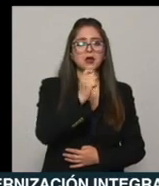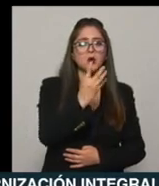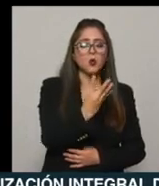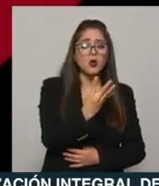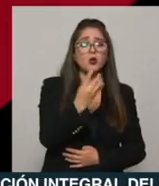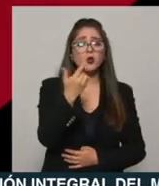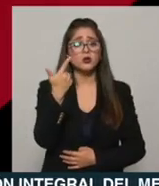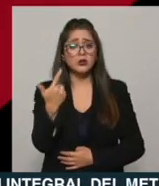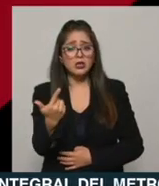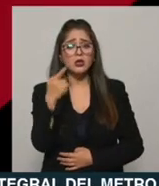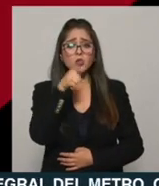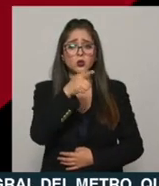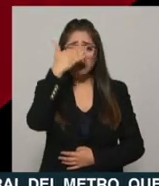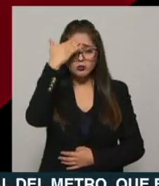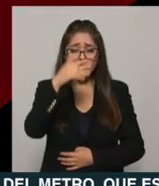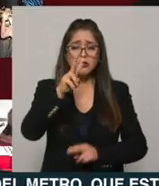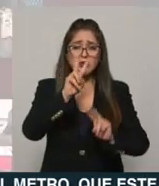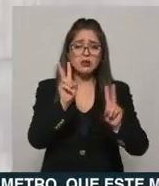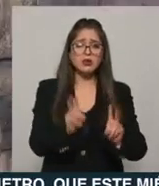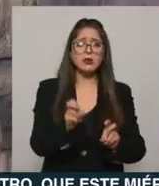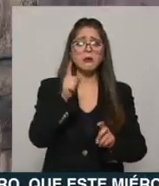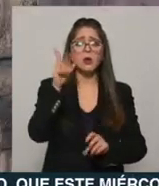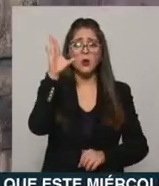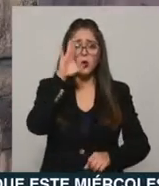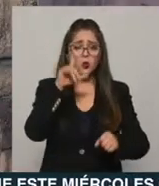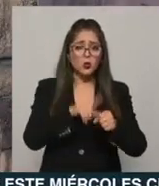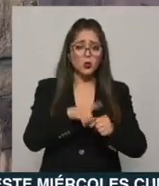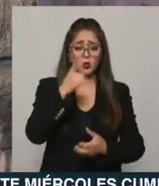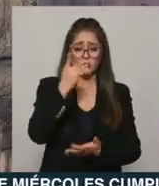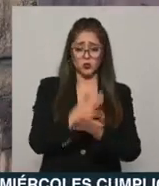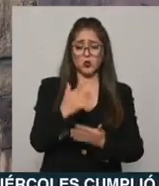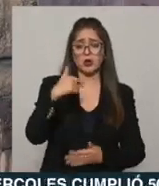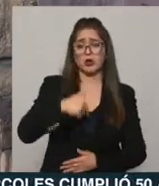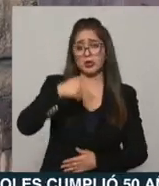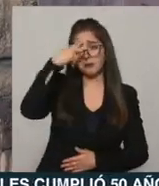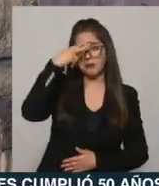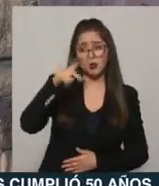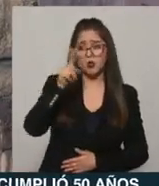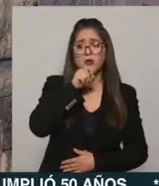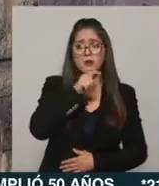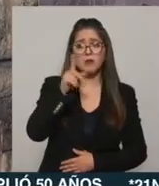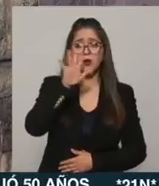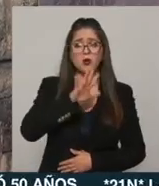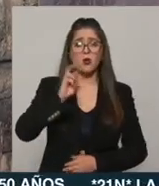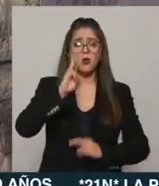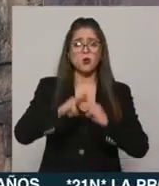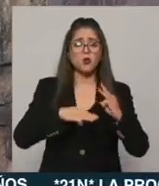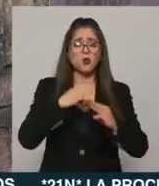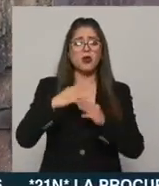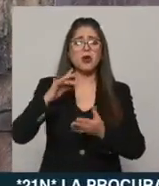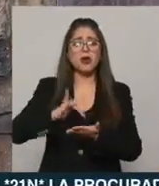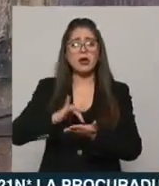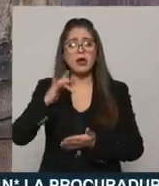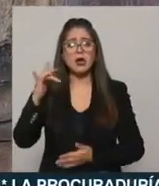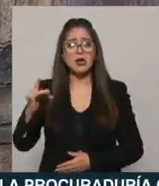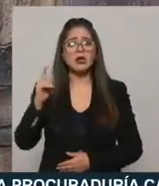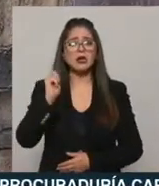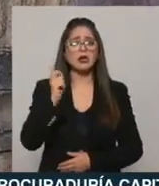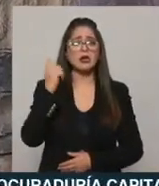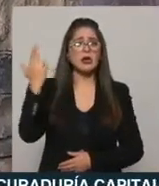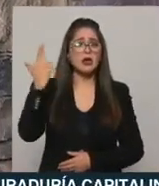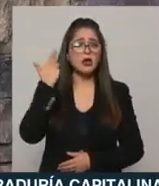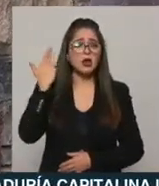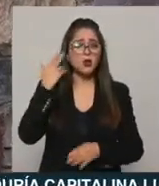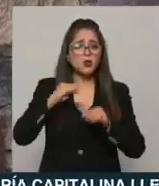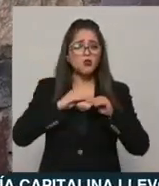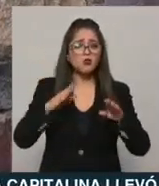escuchar todo lo referente a cultura, no solamente en el país, sino también en el mundo. Por supuesto, agradezco al Sistema Público de Radiodifusión que nos